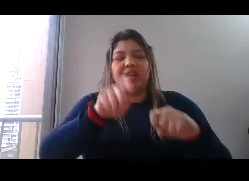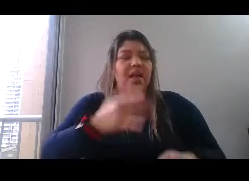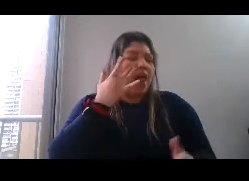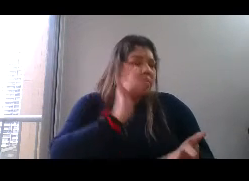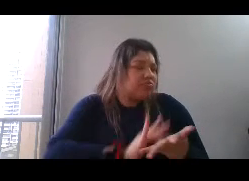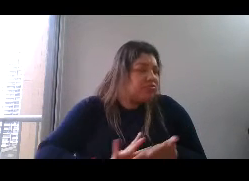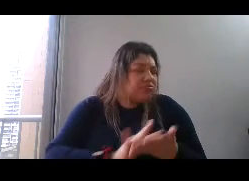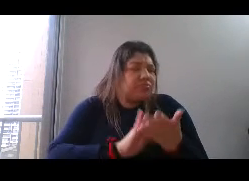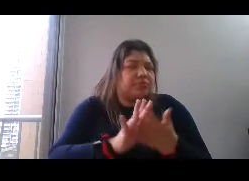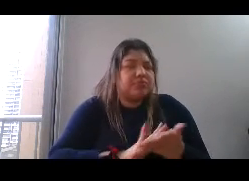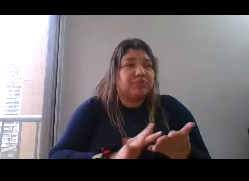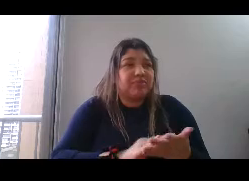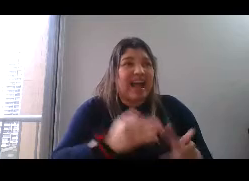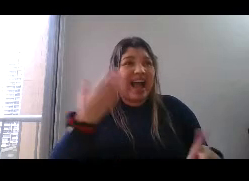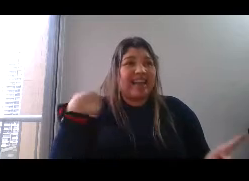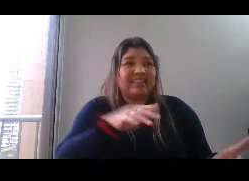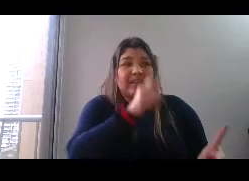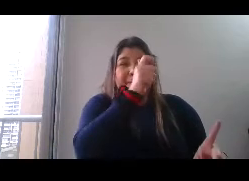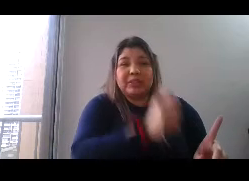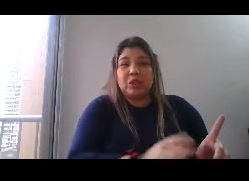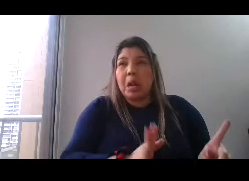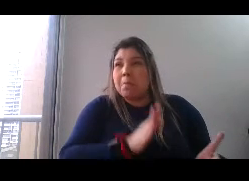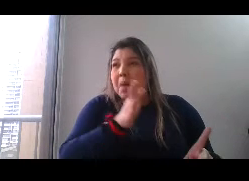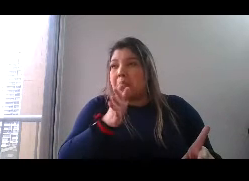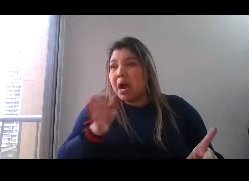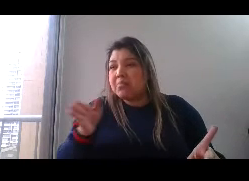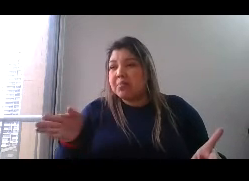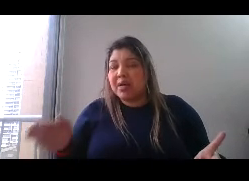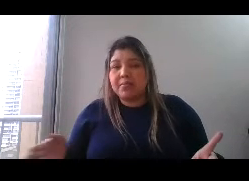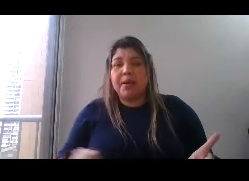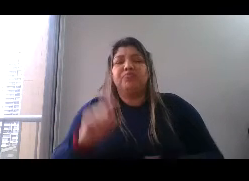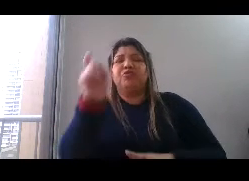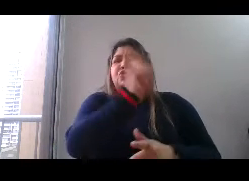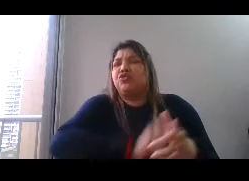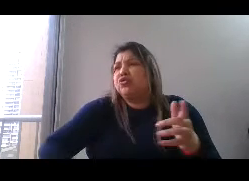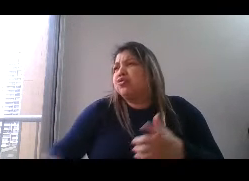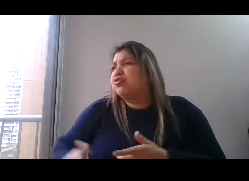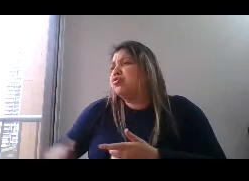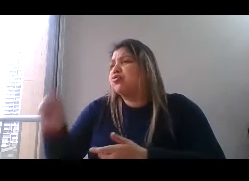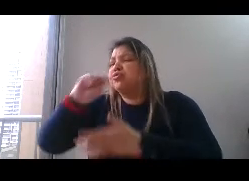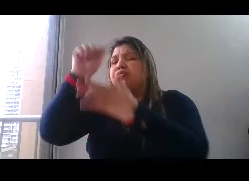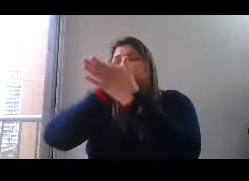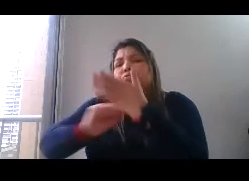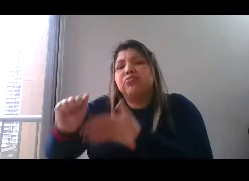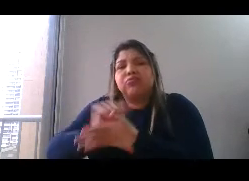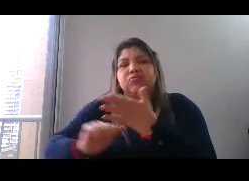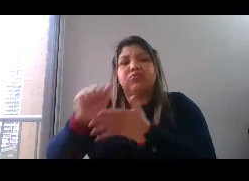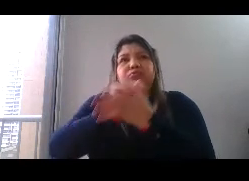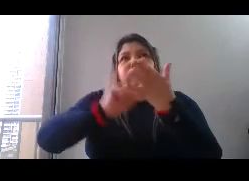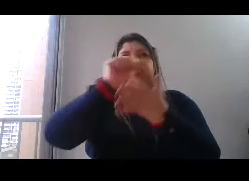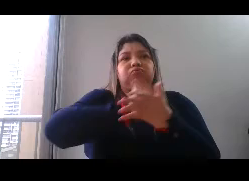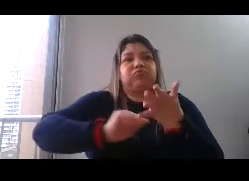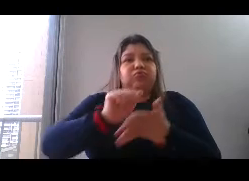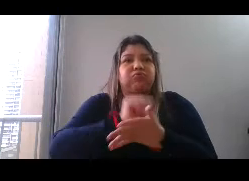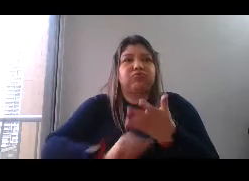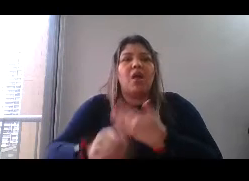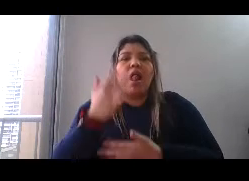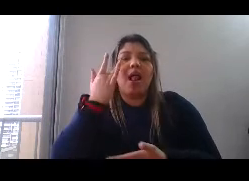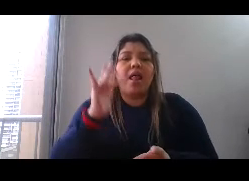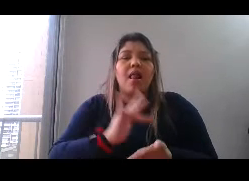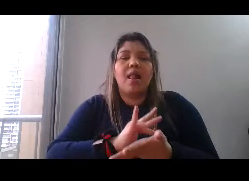desinfección de todas esas áreas para evitar la contaminación